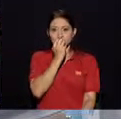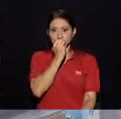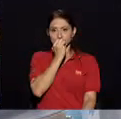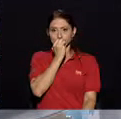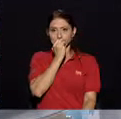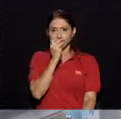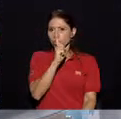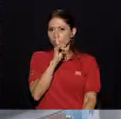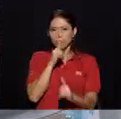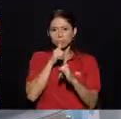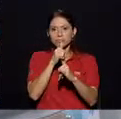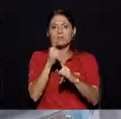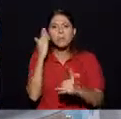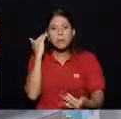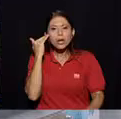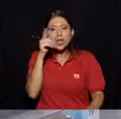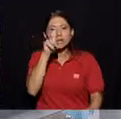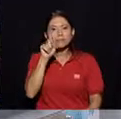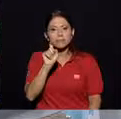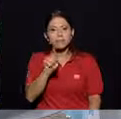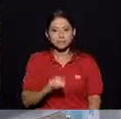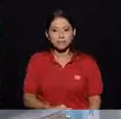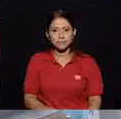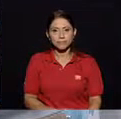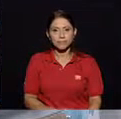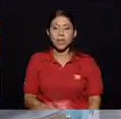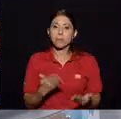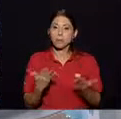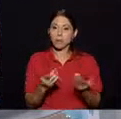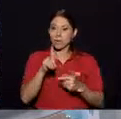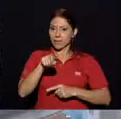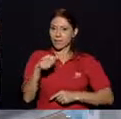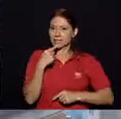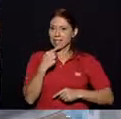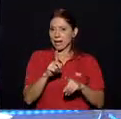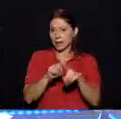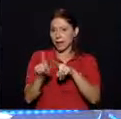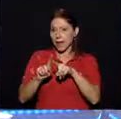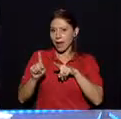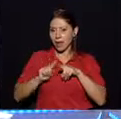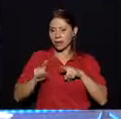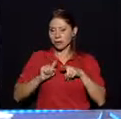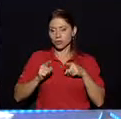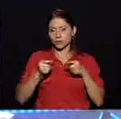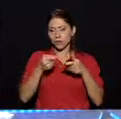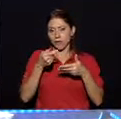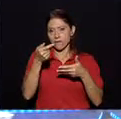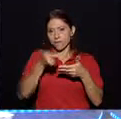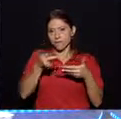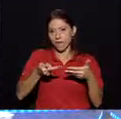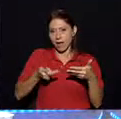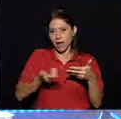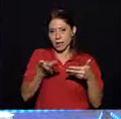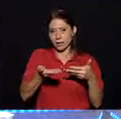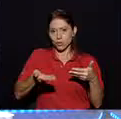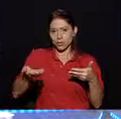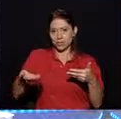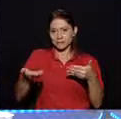con relación a ese momento, al momento inmediato a la hora de denunciar, ¿no? La